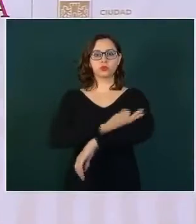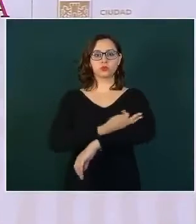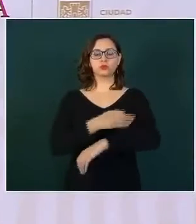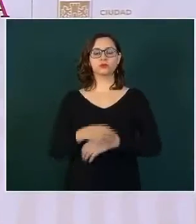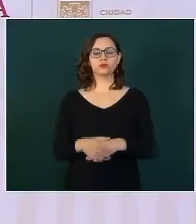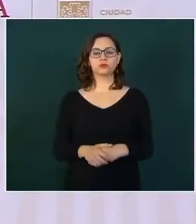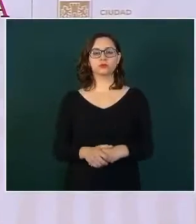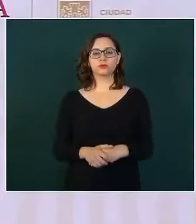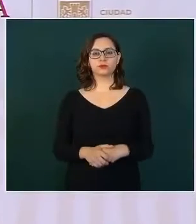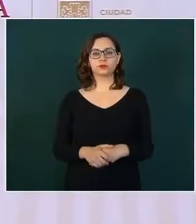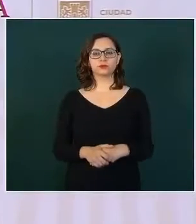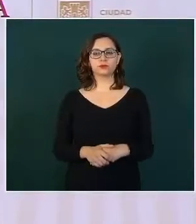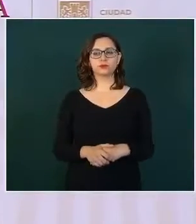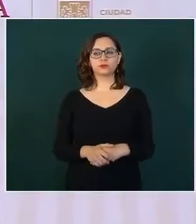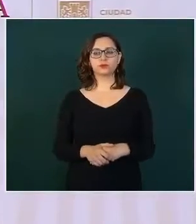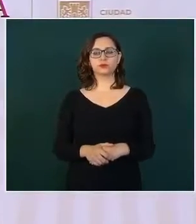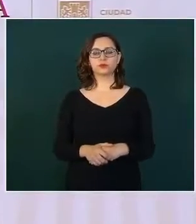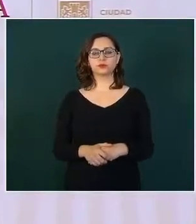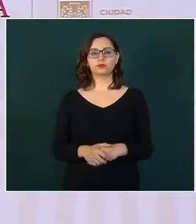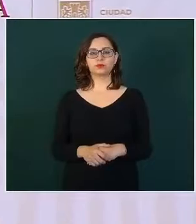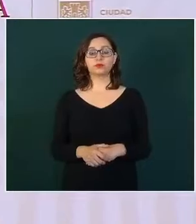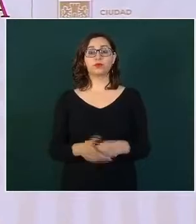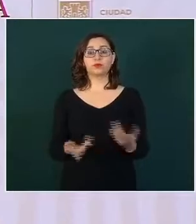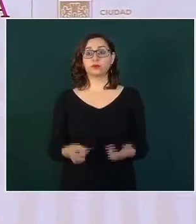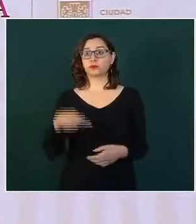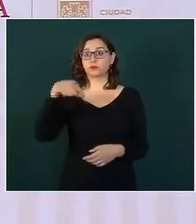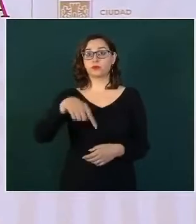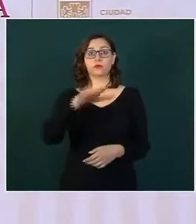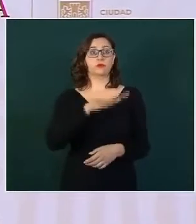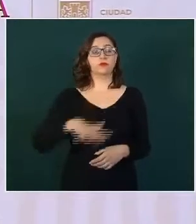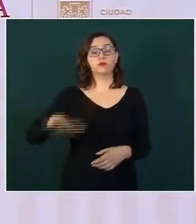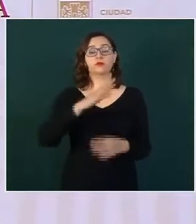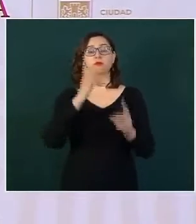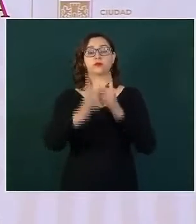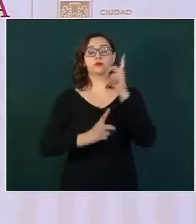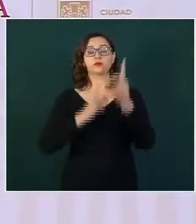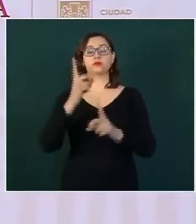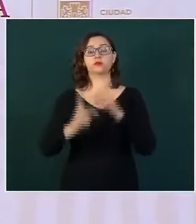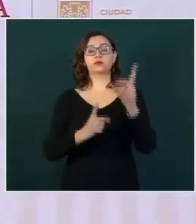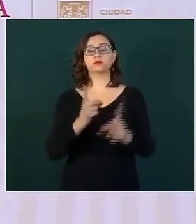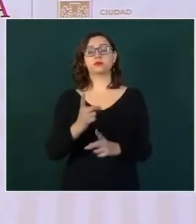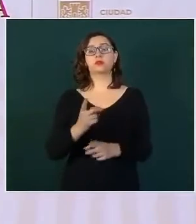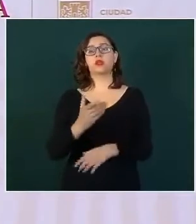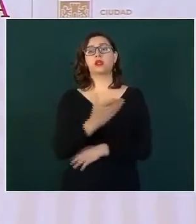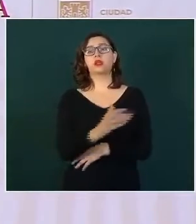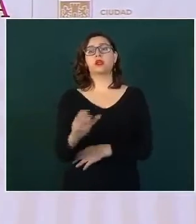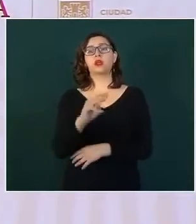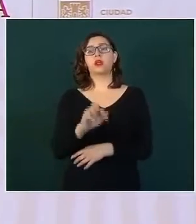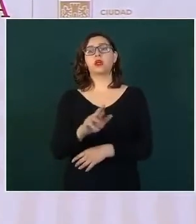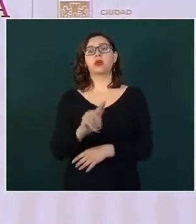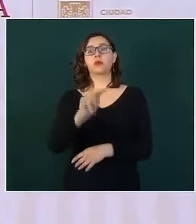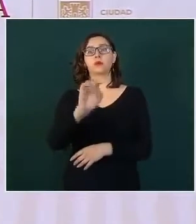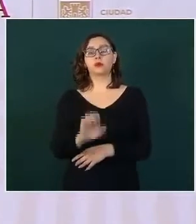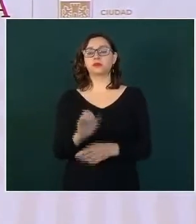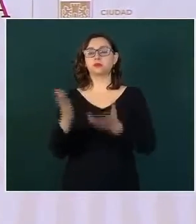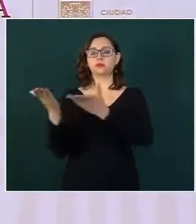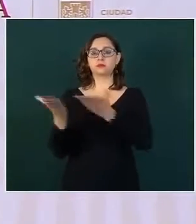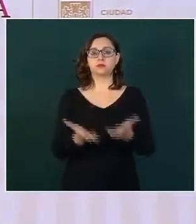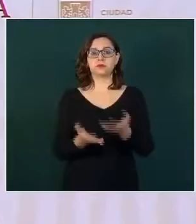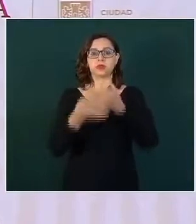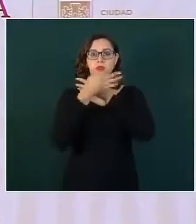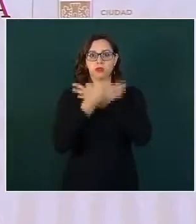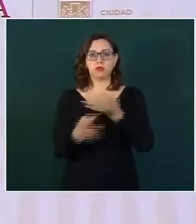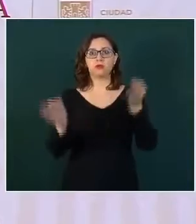Sean bienvenidos a este campo deportivo militar Marte. Gracias por estar presente en esta ceremonia para dar a